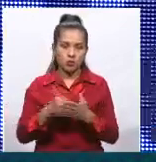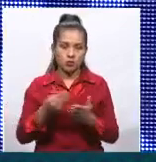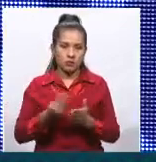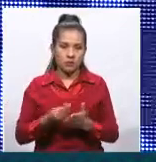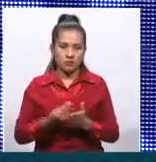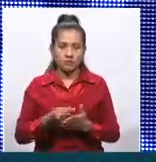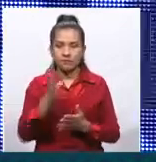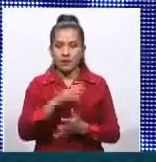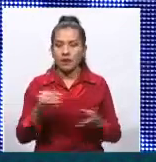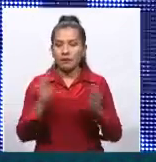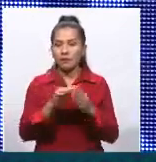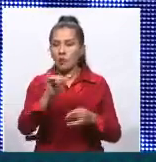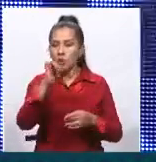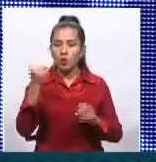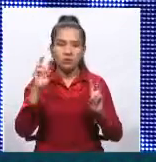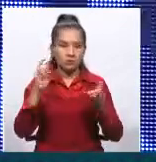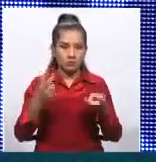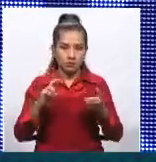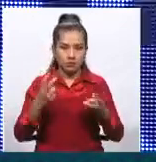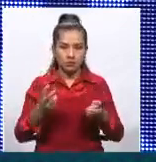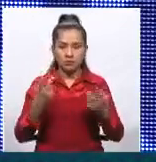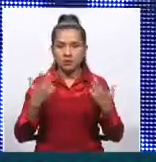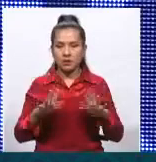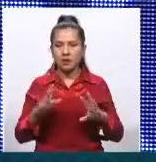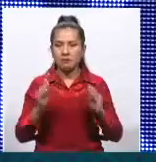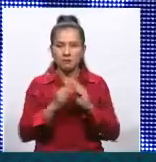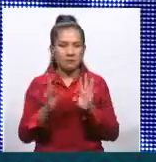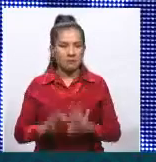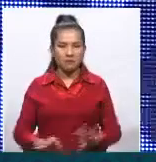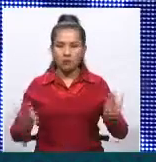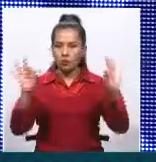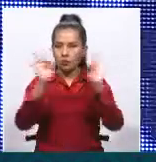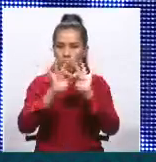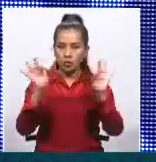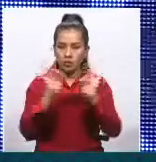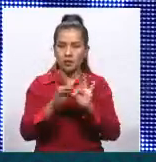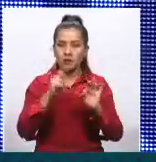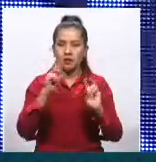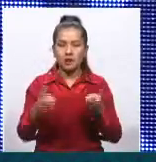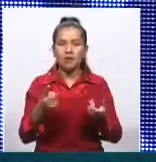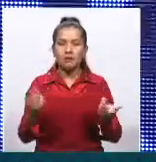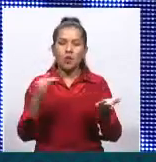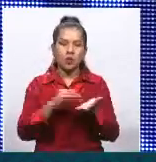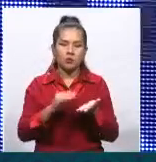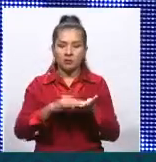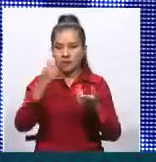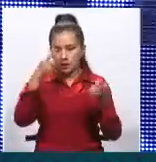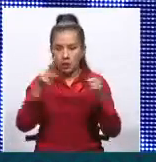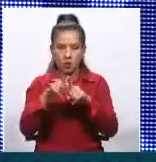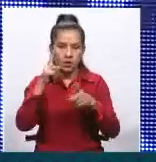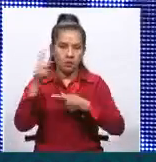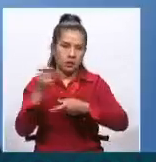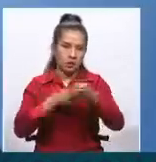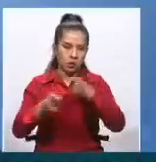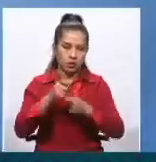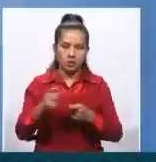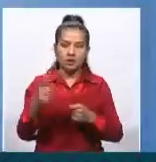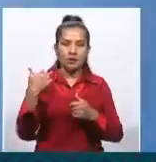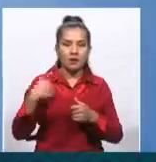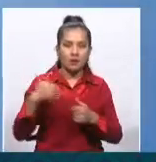pero el otro factor, yo diría, uno de los más importantes, la renegociación con Argentina, con Brasil.